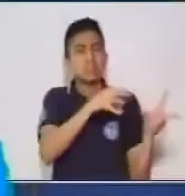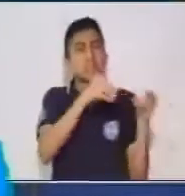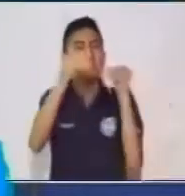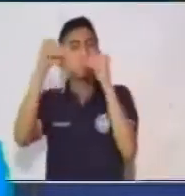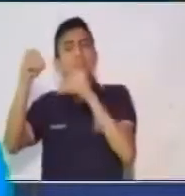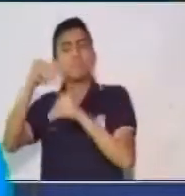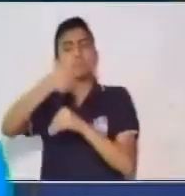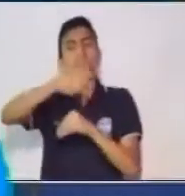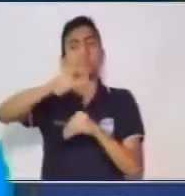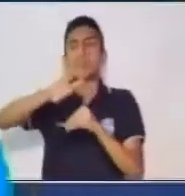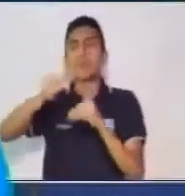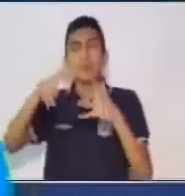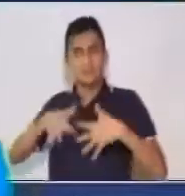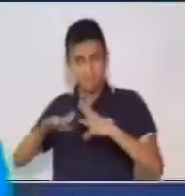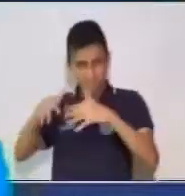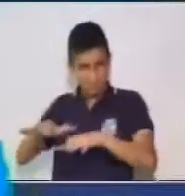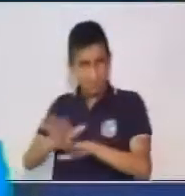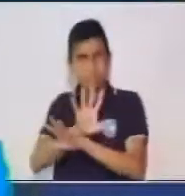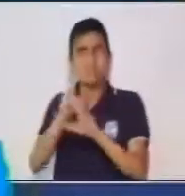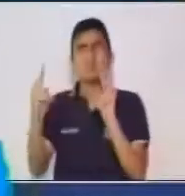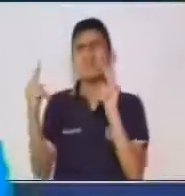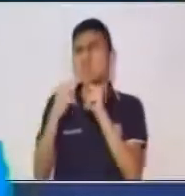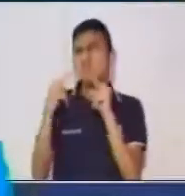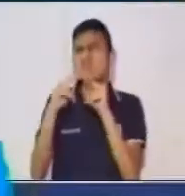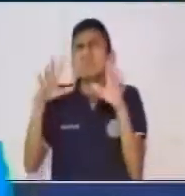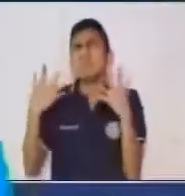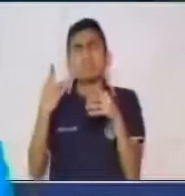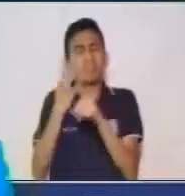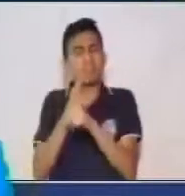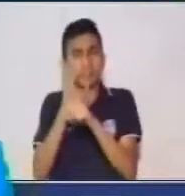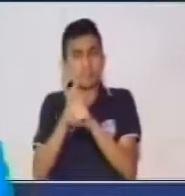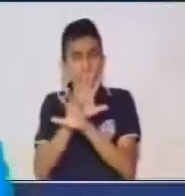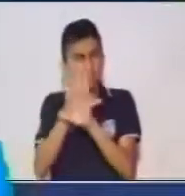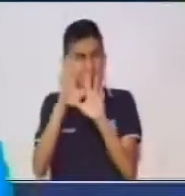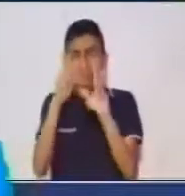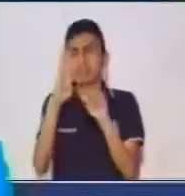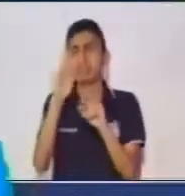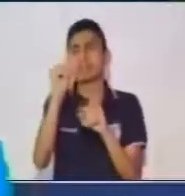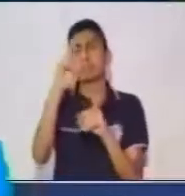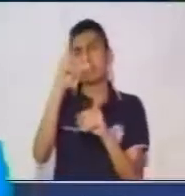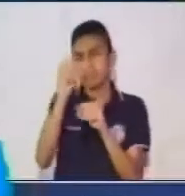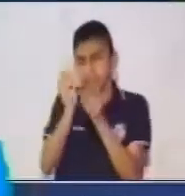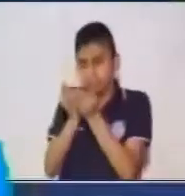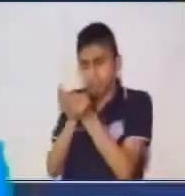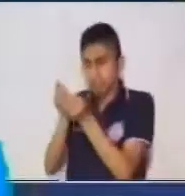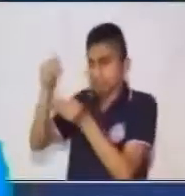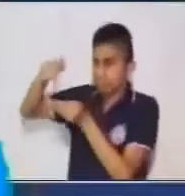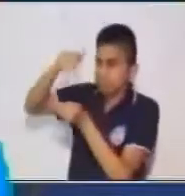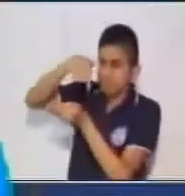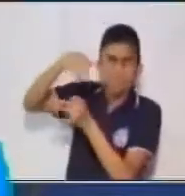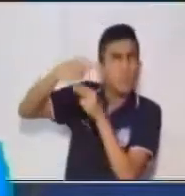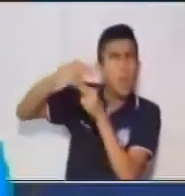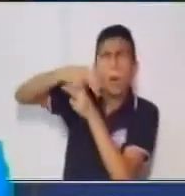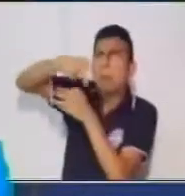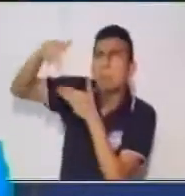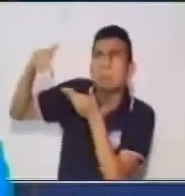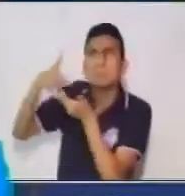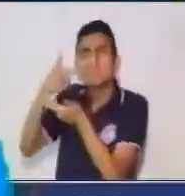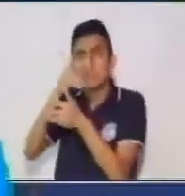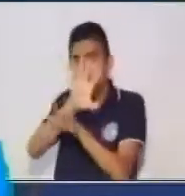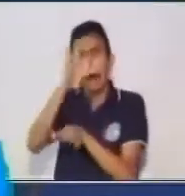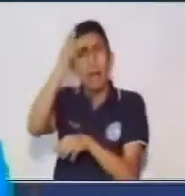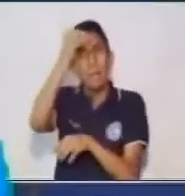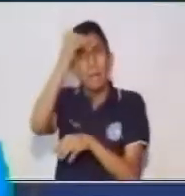su utilidad, hemos conocido las partes del barco, hemos aprendido a hacer barquitos de